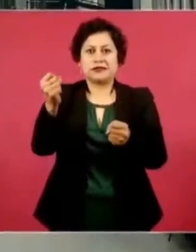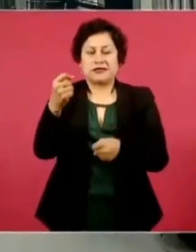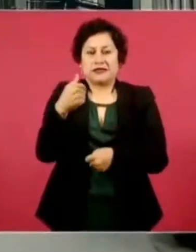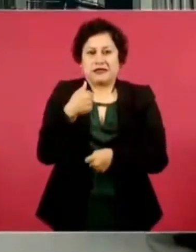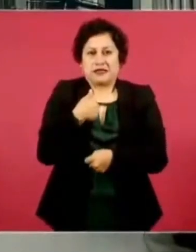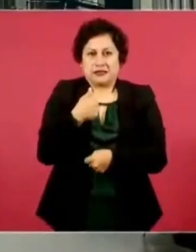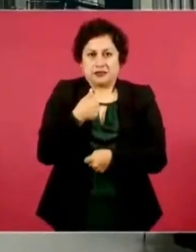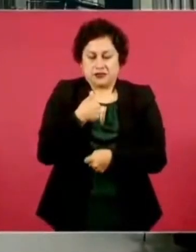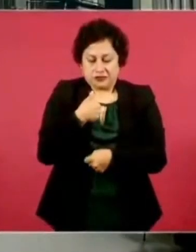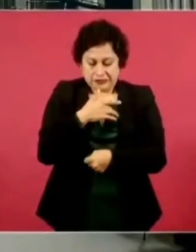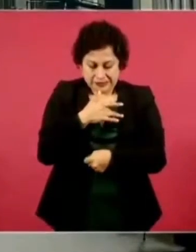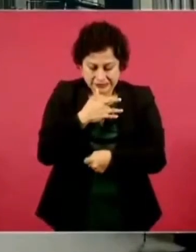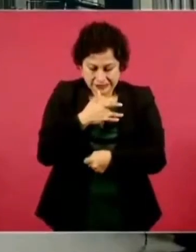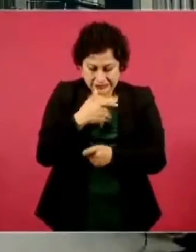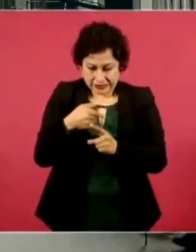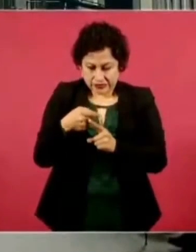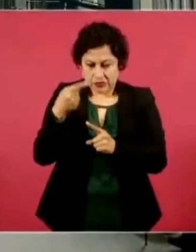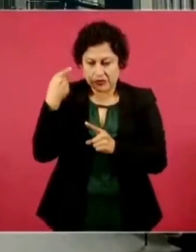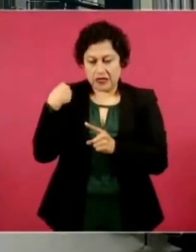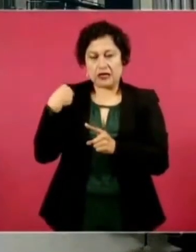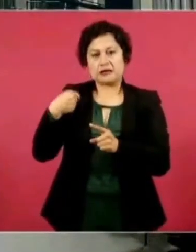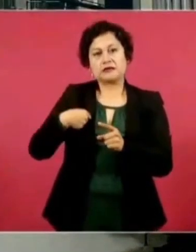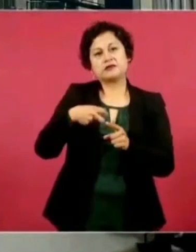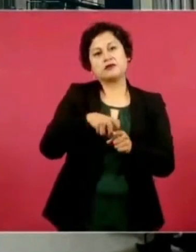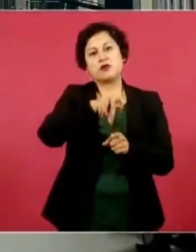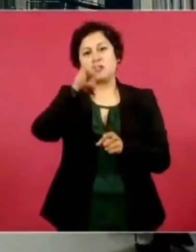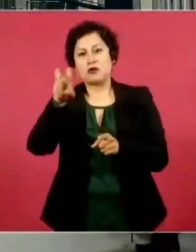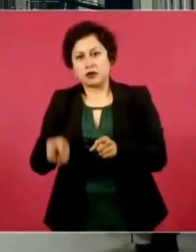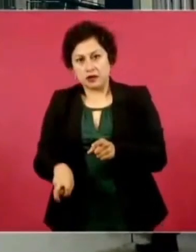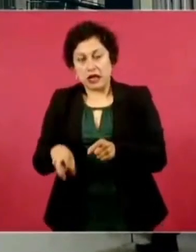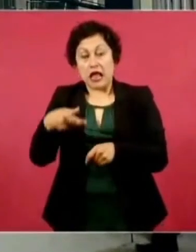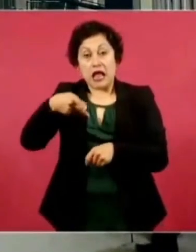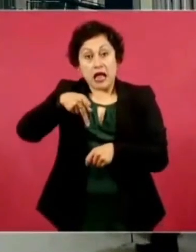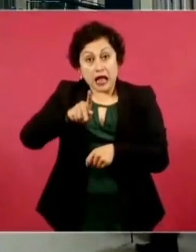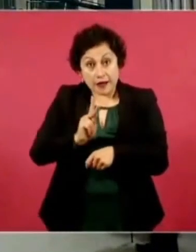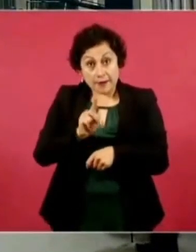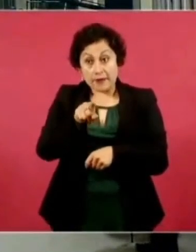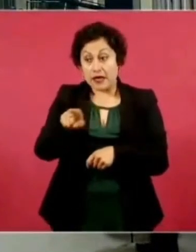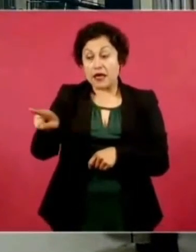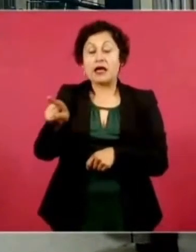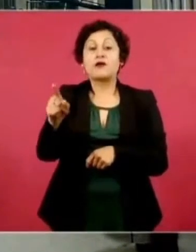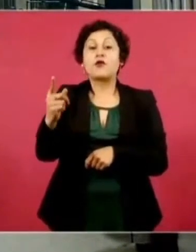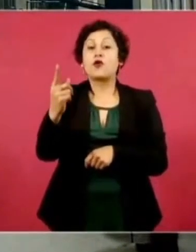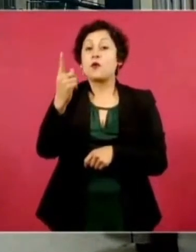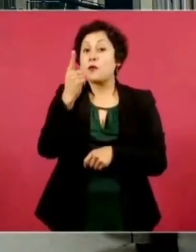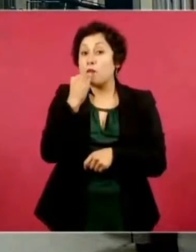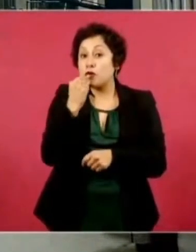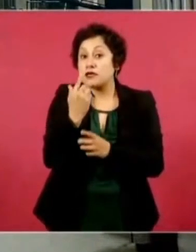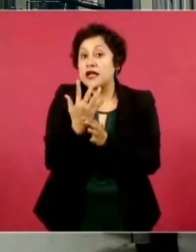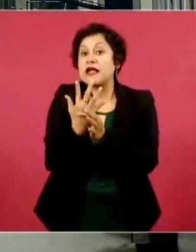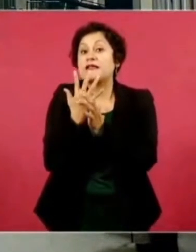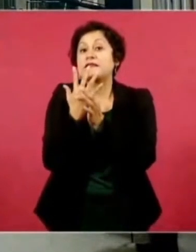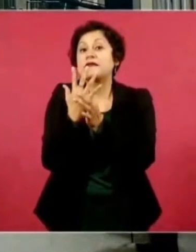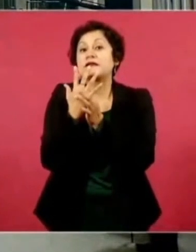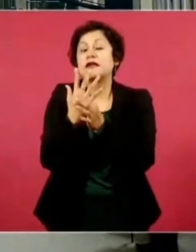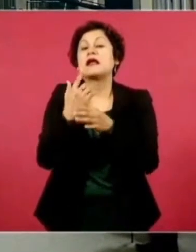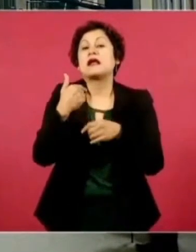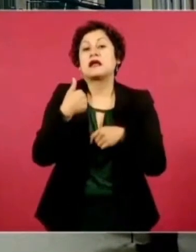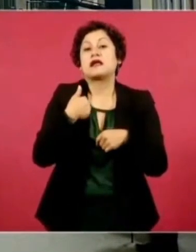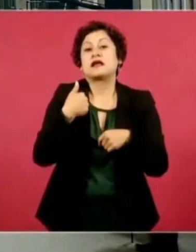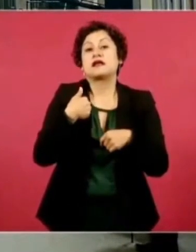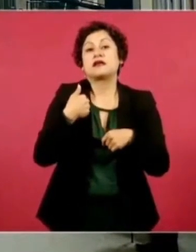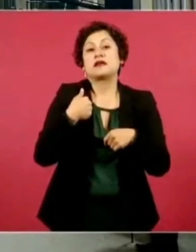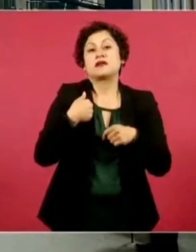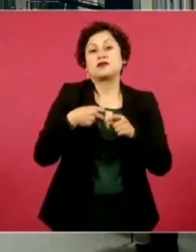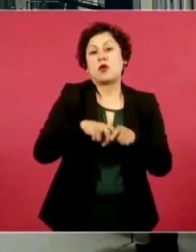camioneta, pero las declaraciones de los policías, ellos declaran que yo literal abrí la puerta y me aventé de la camioneta y la camioneta se siguió